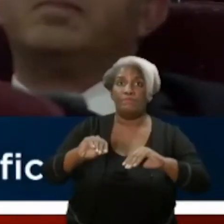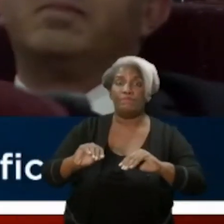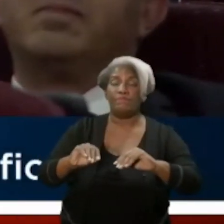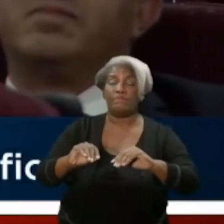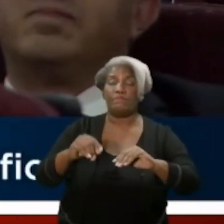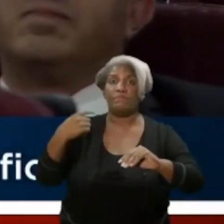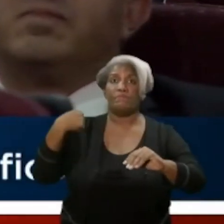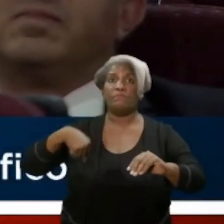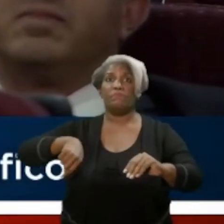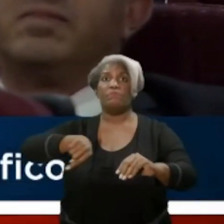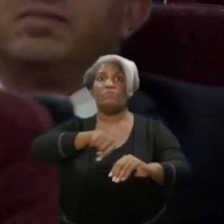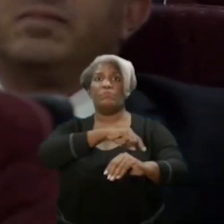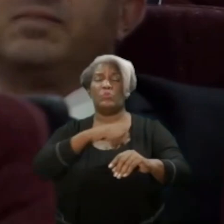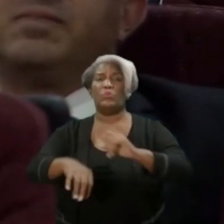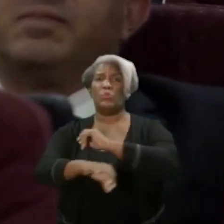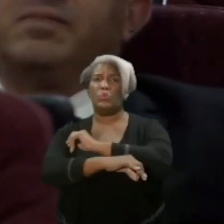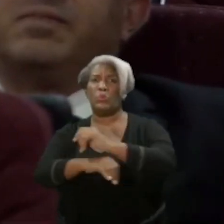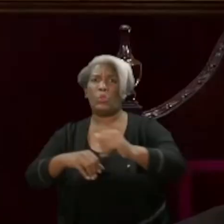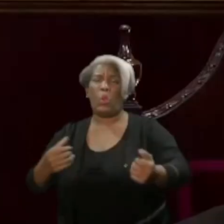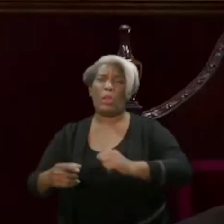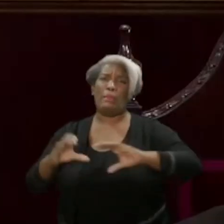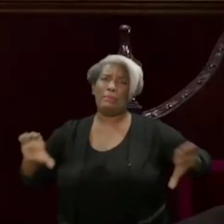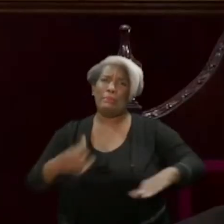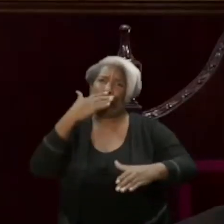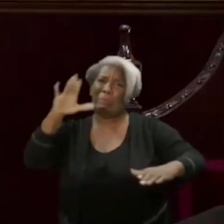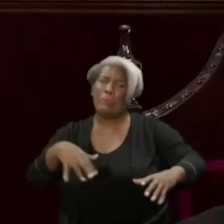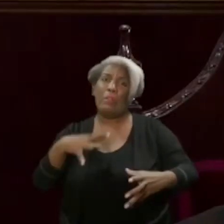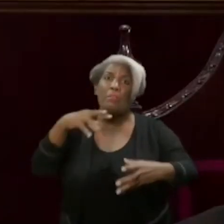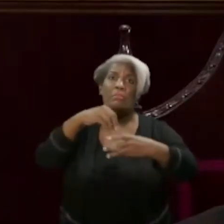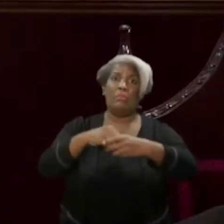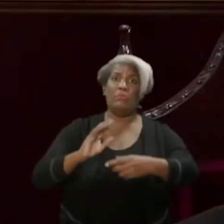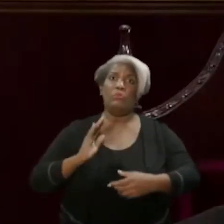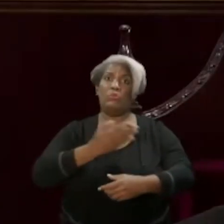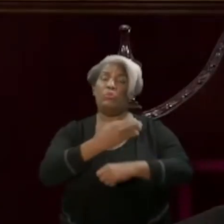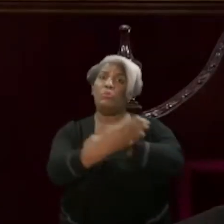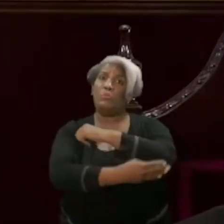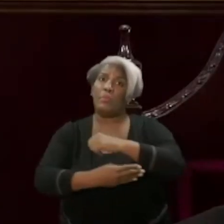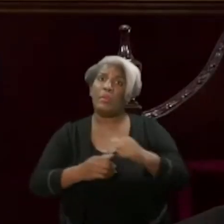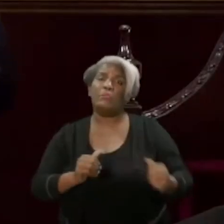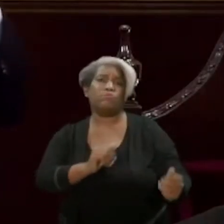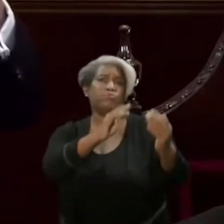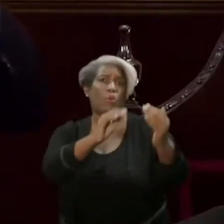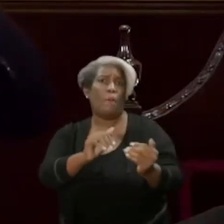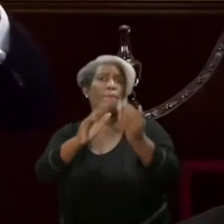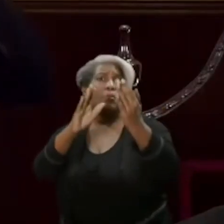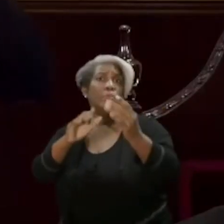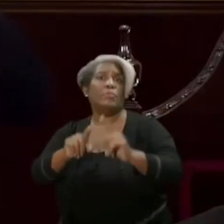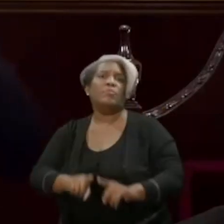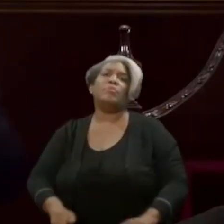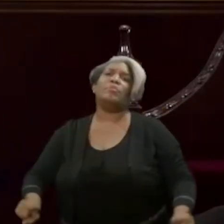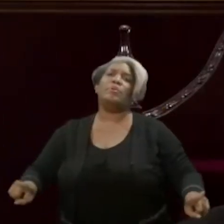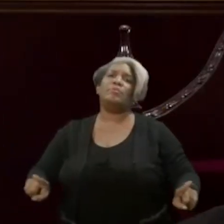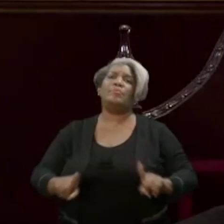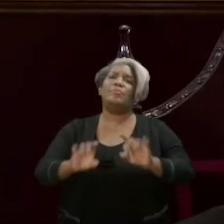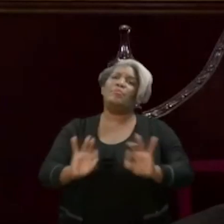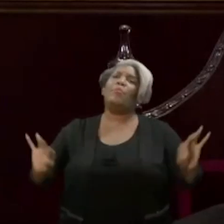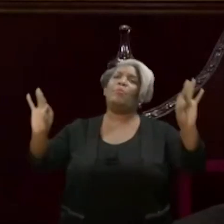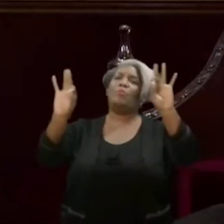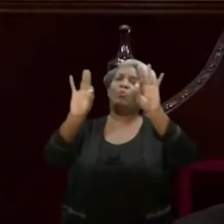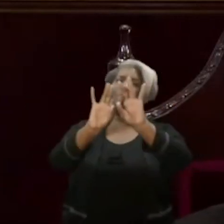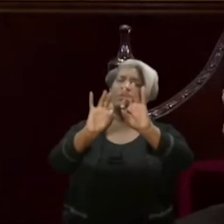Estamos luchando contra las drogas y la delincuencia en nuestras calles y barrios, pero es necesario que allí también lleguen las